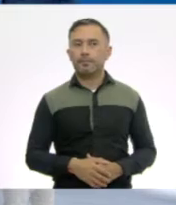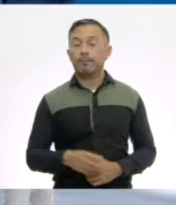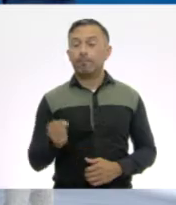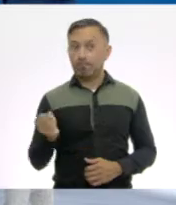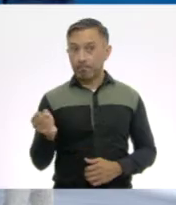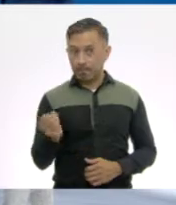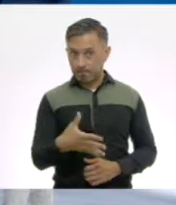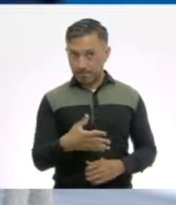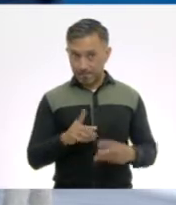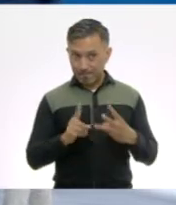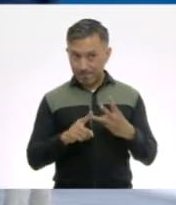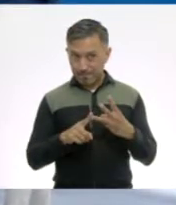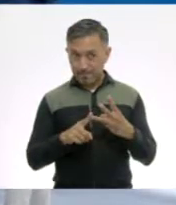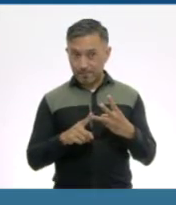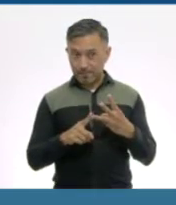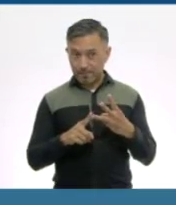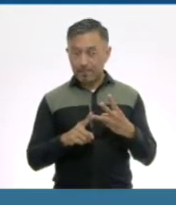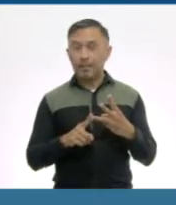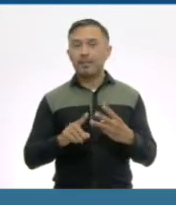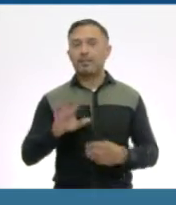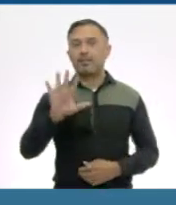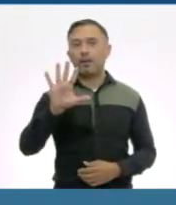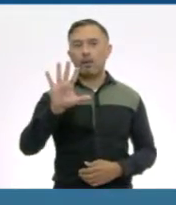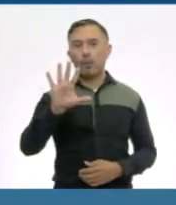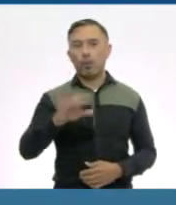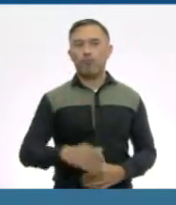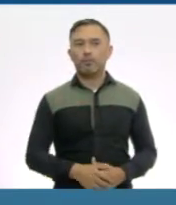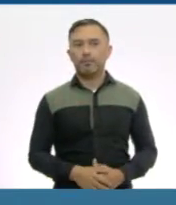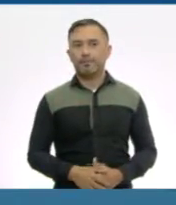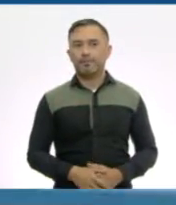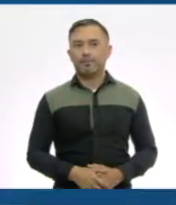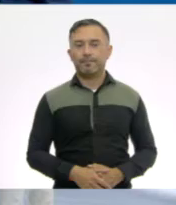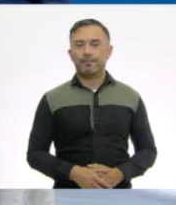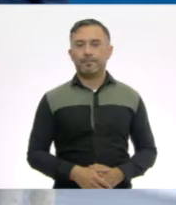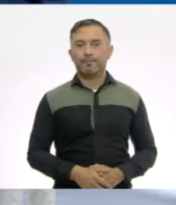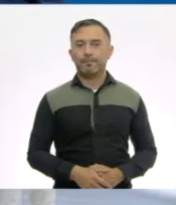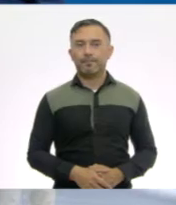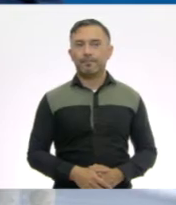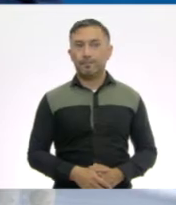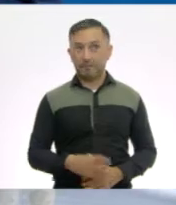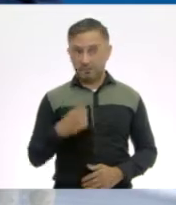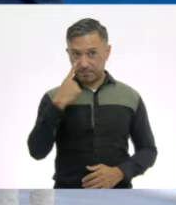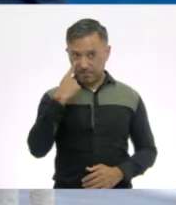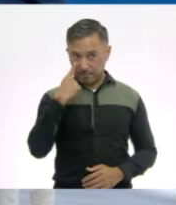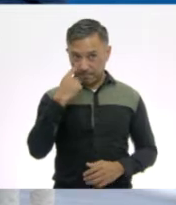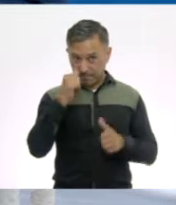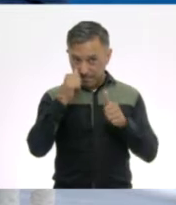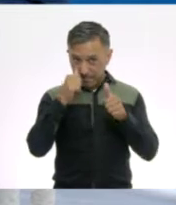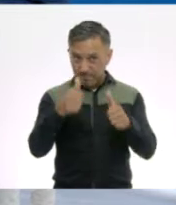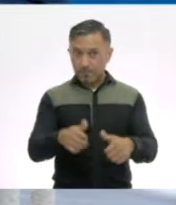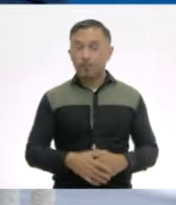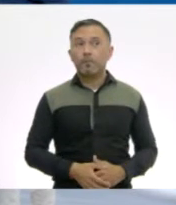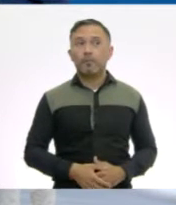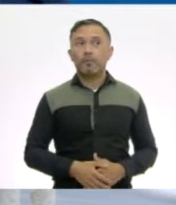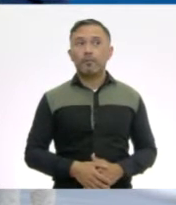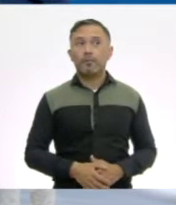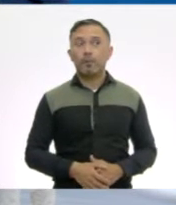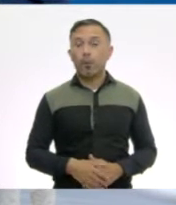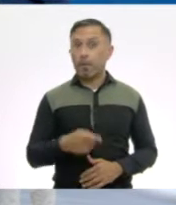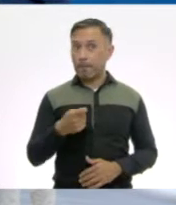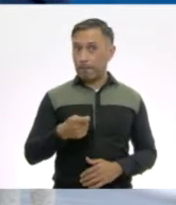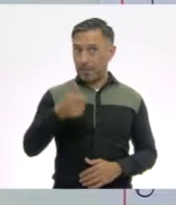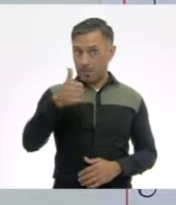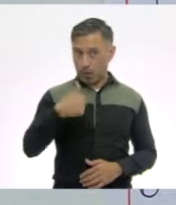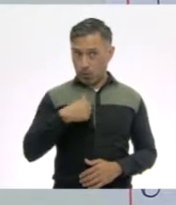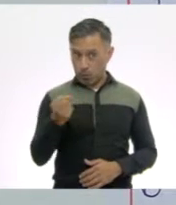Y en la tercera, un 5. Fíjense bien. Si yo tengo 1 en mi primer